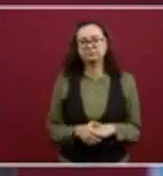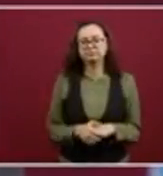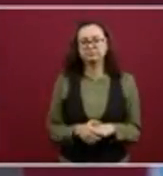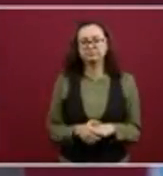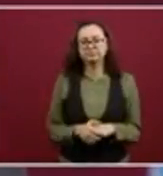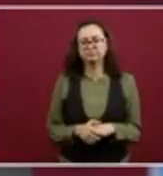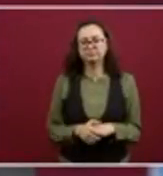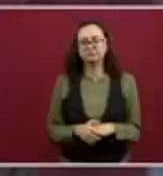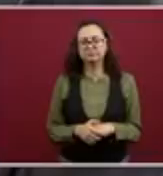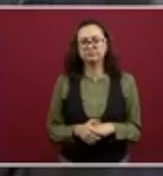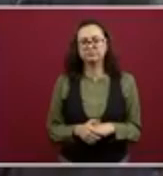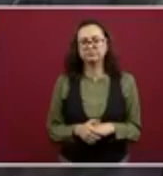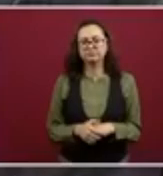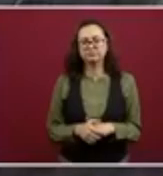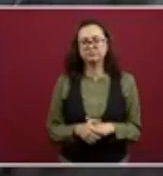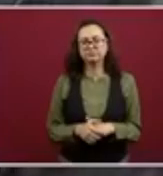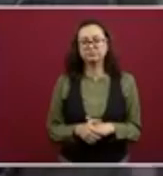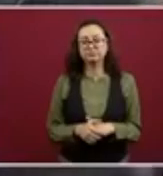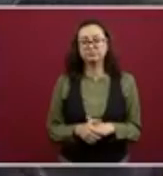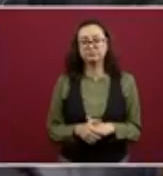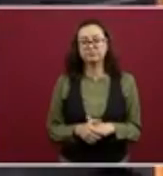y